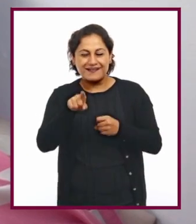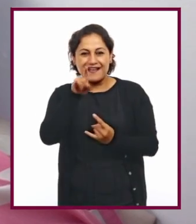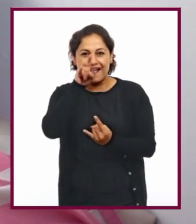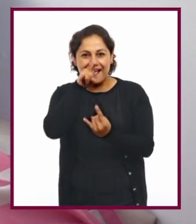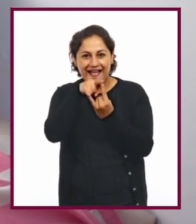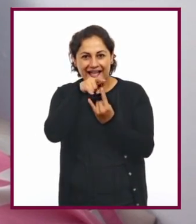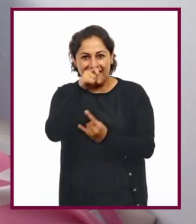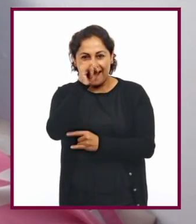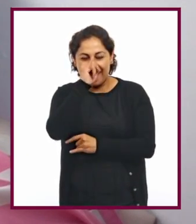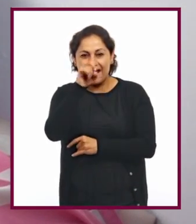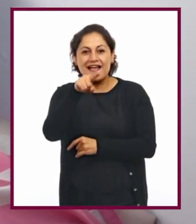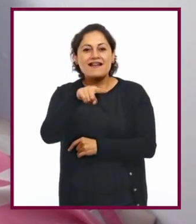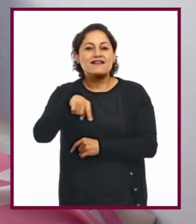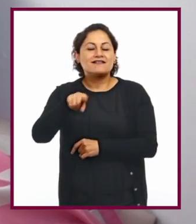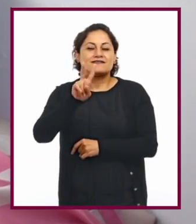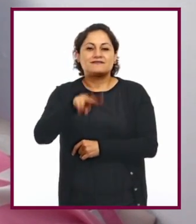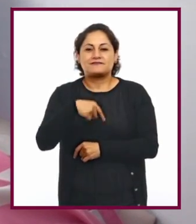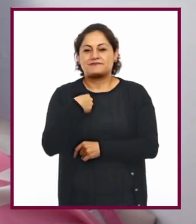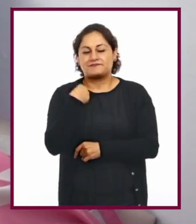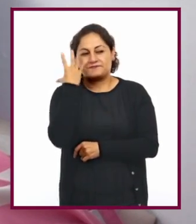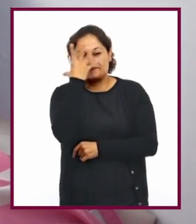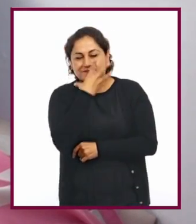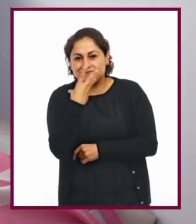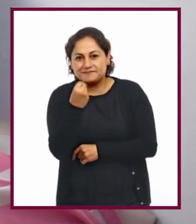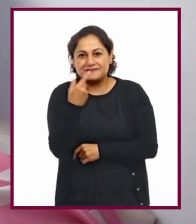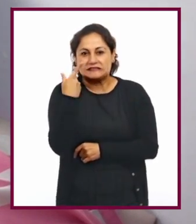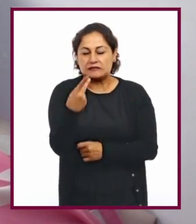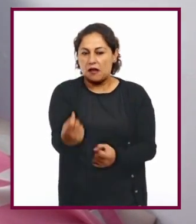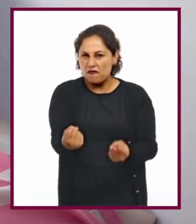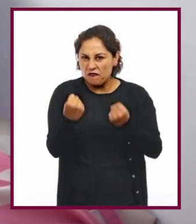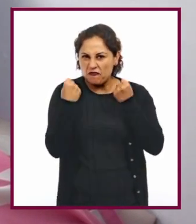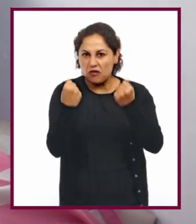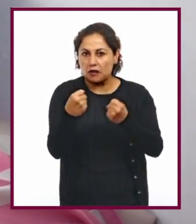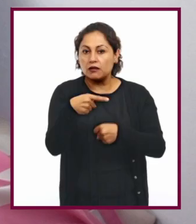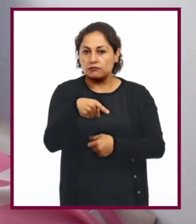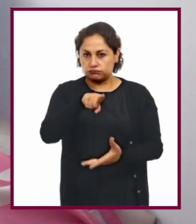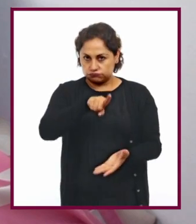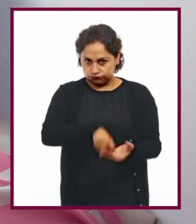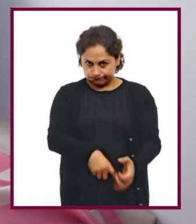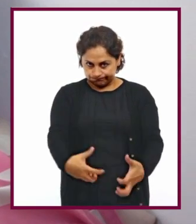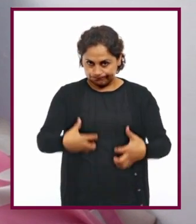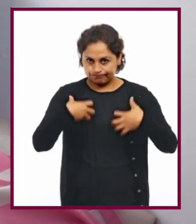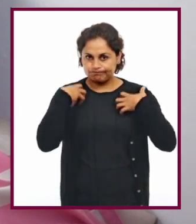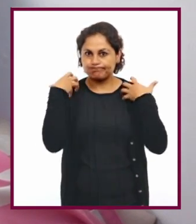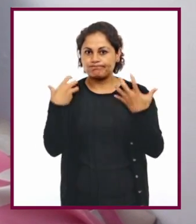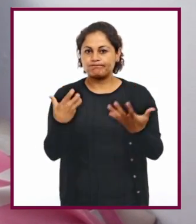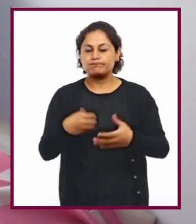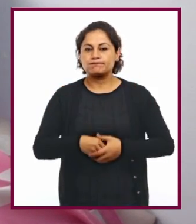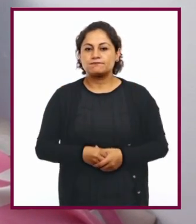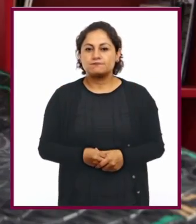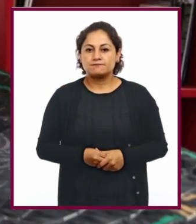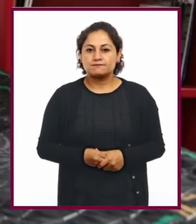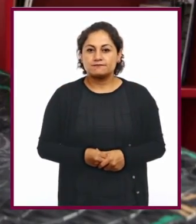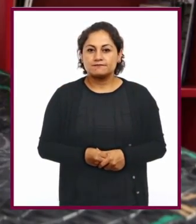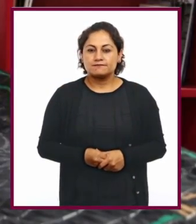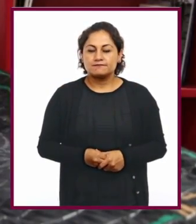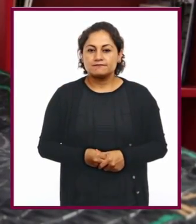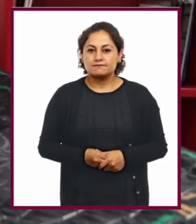que parecen tan tiernos, pero en realidad son superpoderosos y pueden ser muy agresivos.